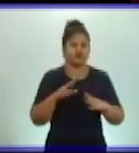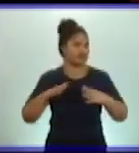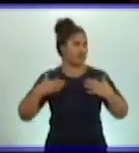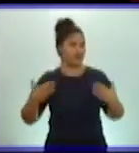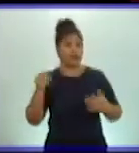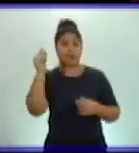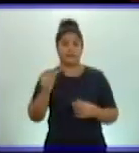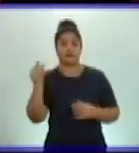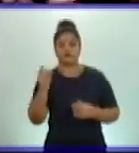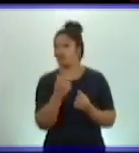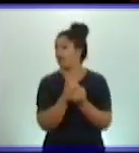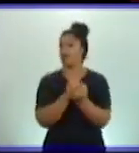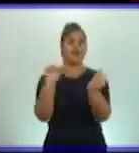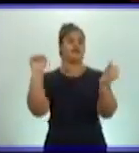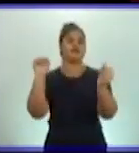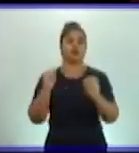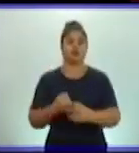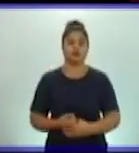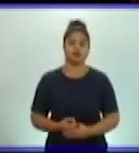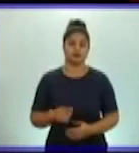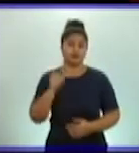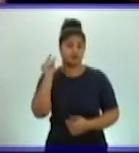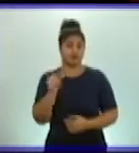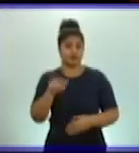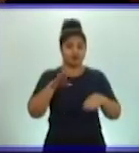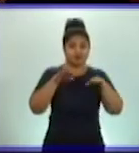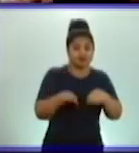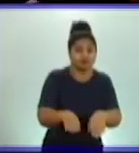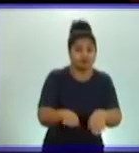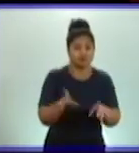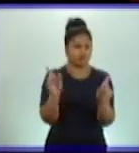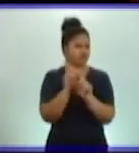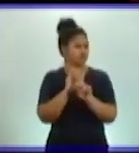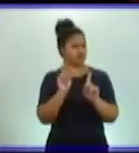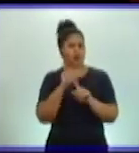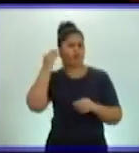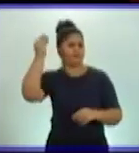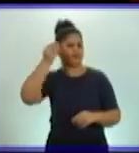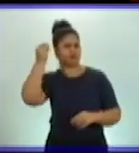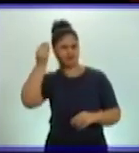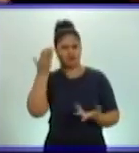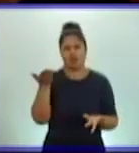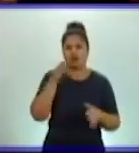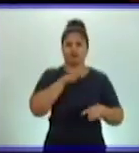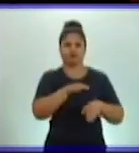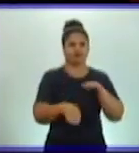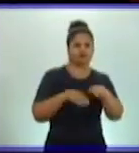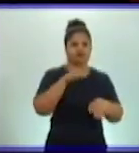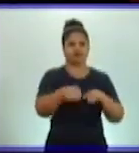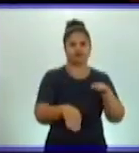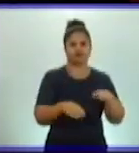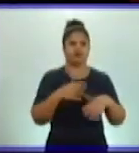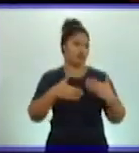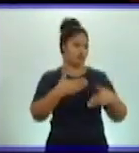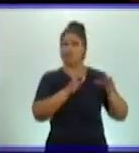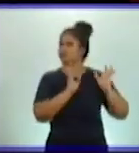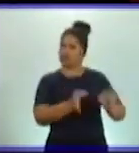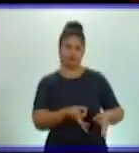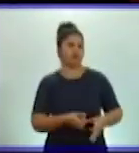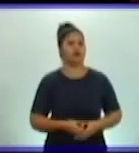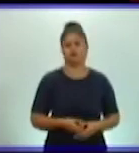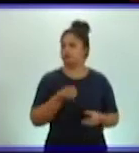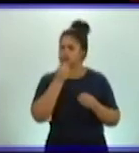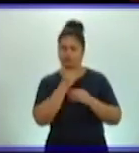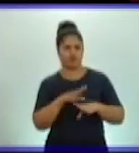atreverse, a no quedarse en el camino sencillamente y no dejar caer los párpados pesados como juicio, como dice también